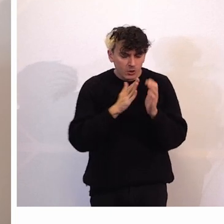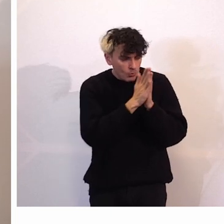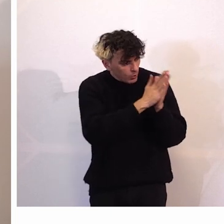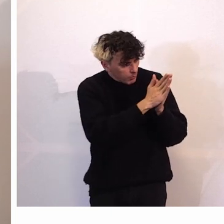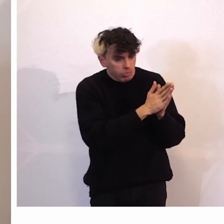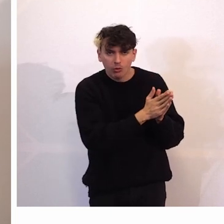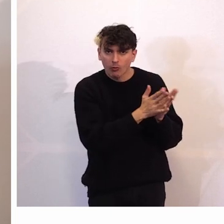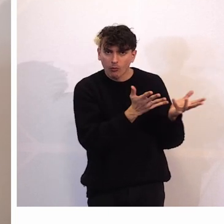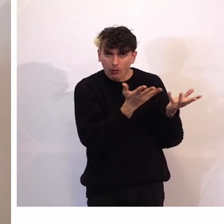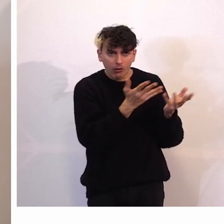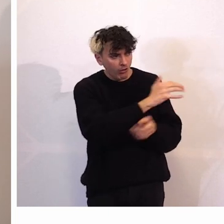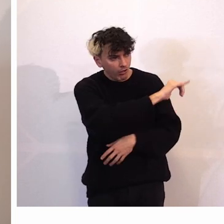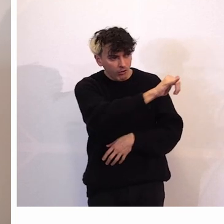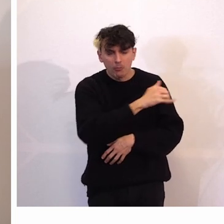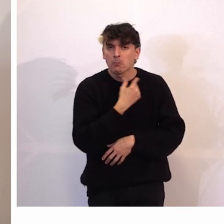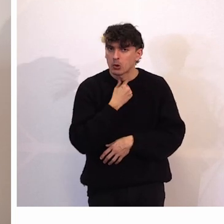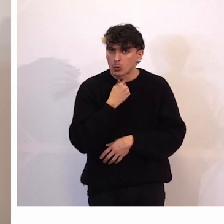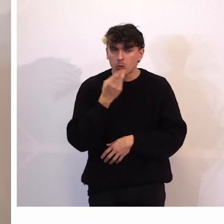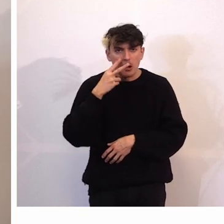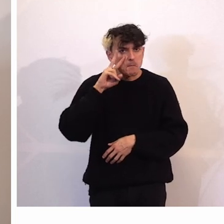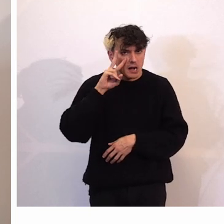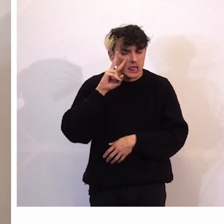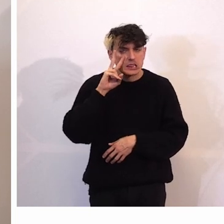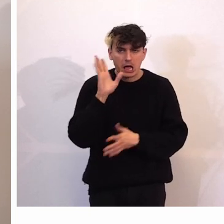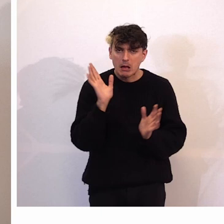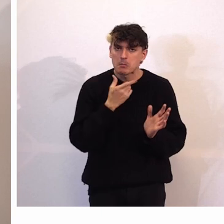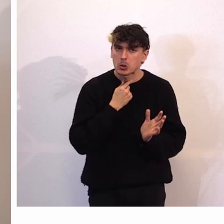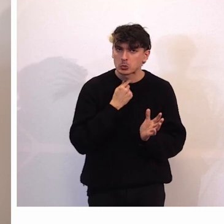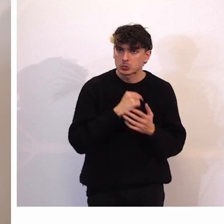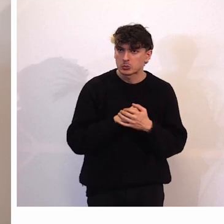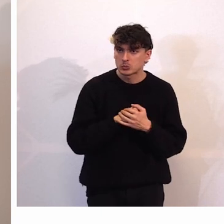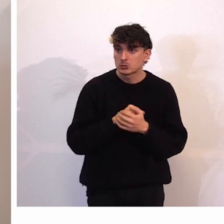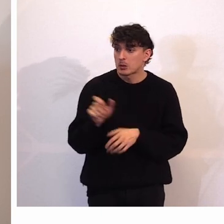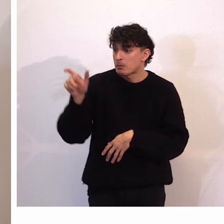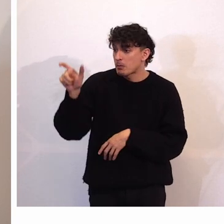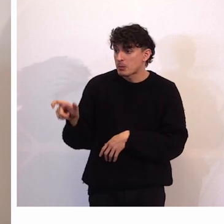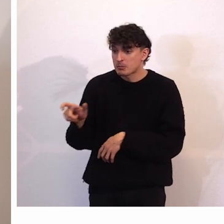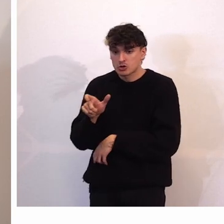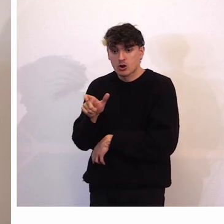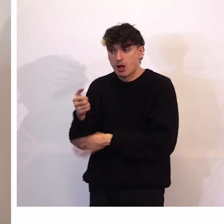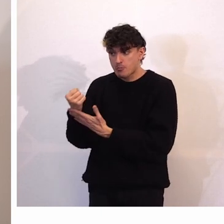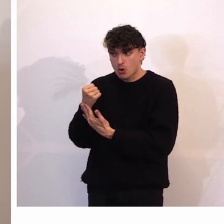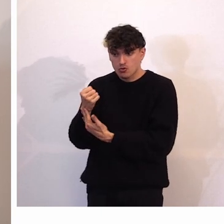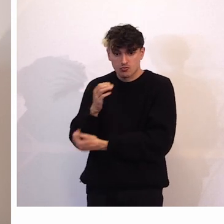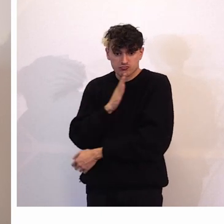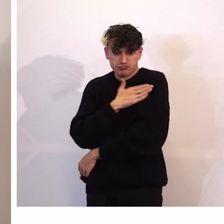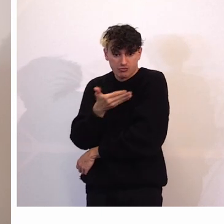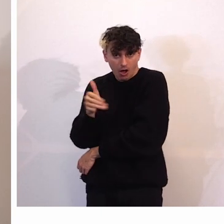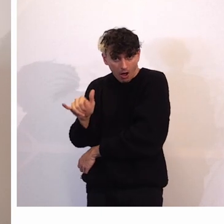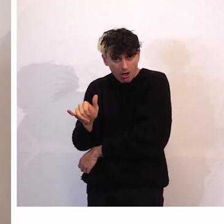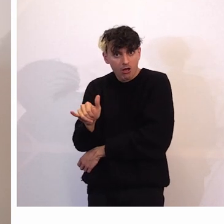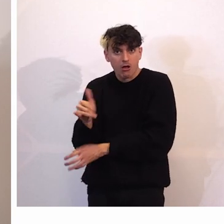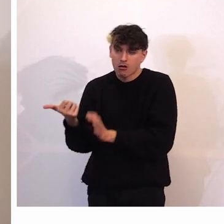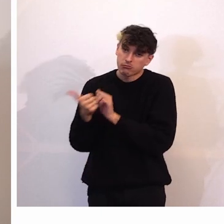la experiencia. Y está aquí mi persona de apoyo, que fue conmigo. Él lo puede